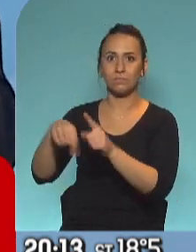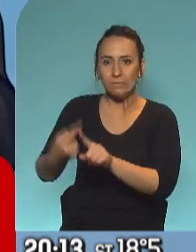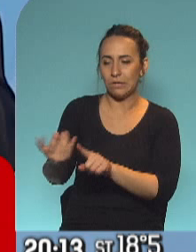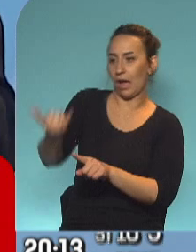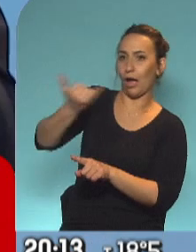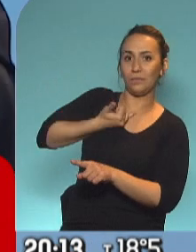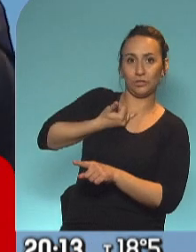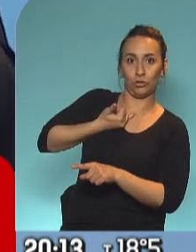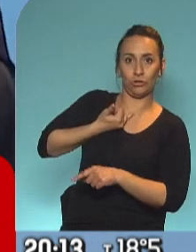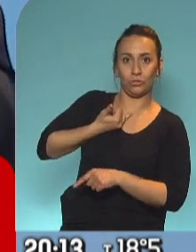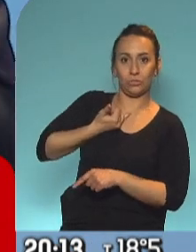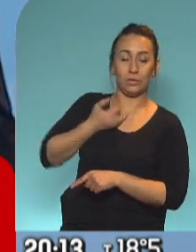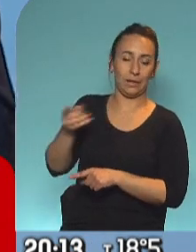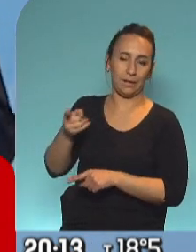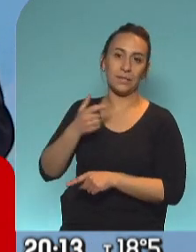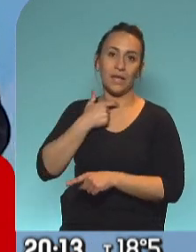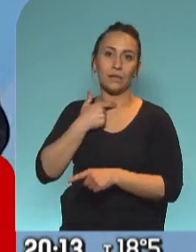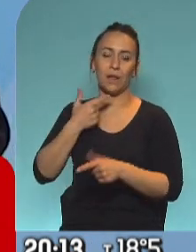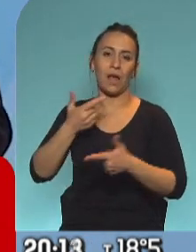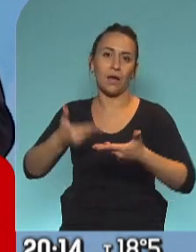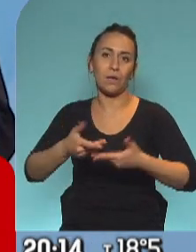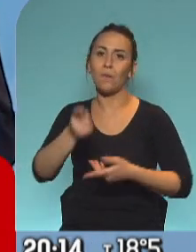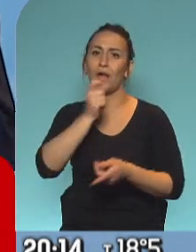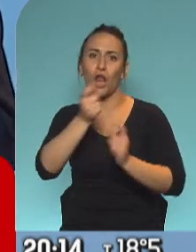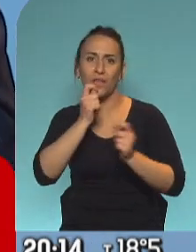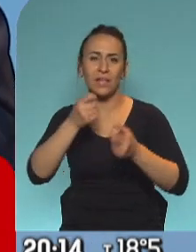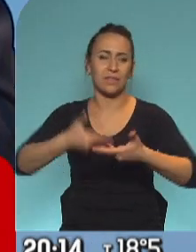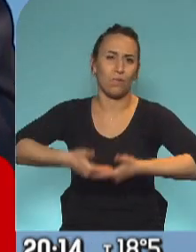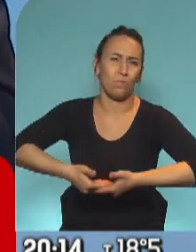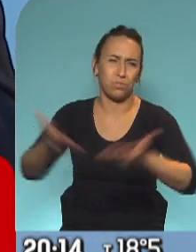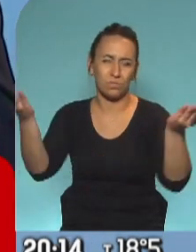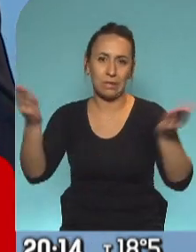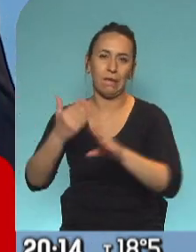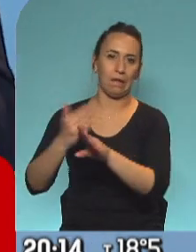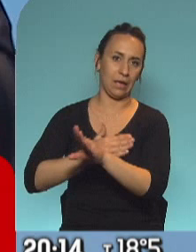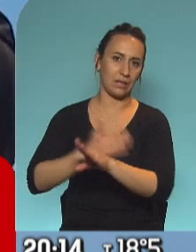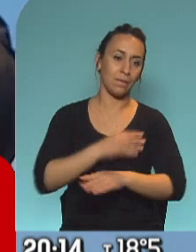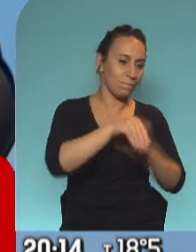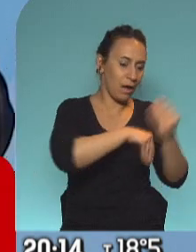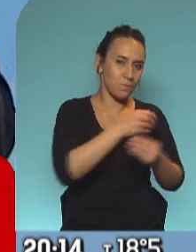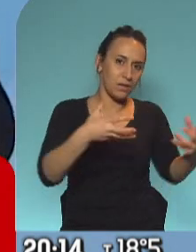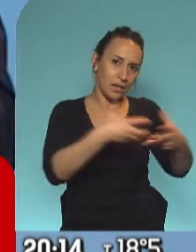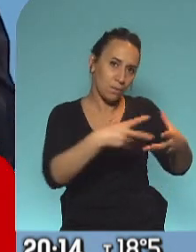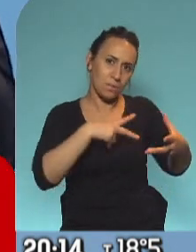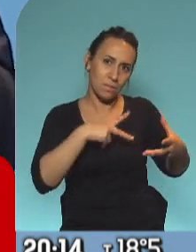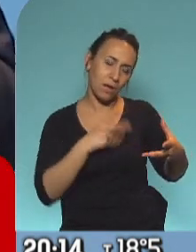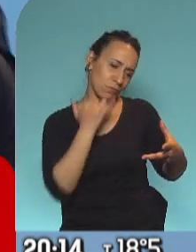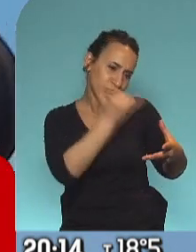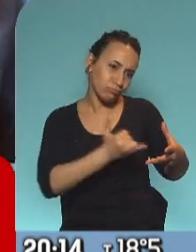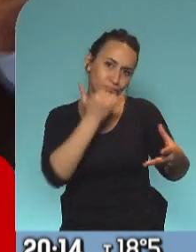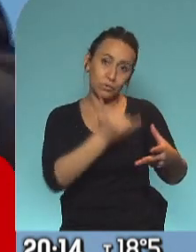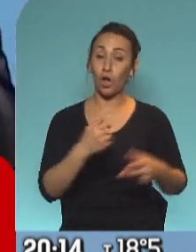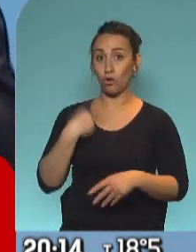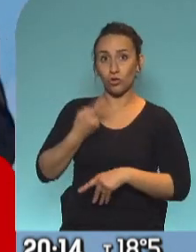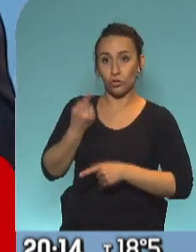y quería que antes que lo sepa la prensa, lo sepan los familiares. Nosotros, desde que iniciamos la gestión, tenemos un mecanismo